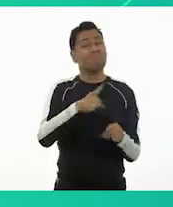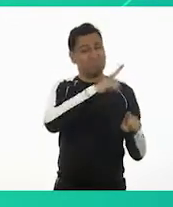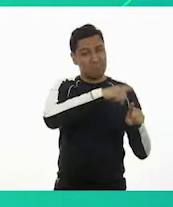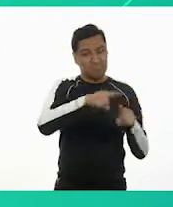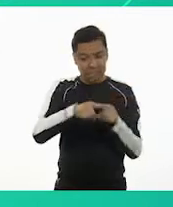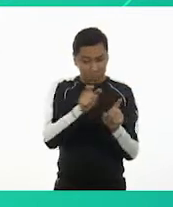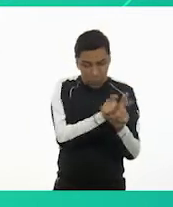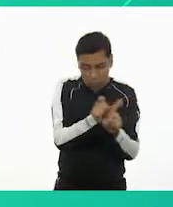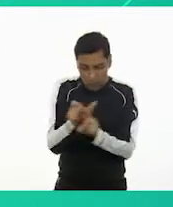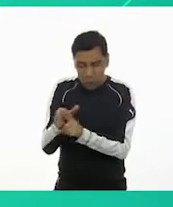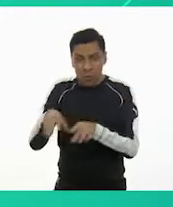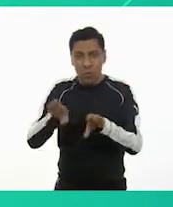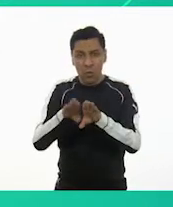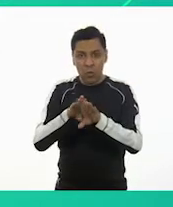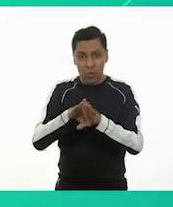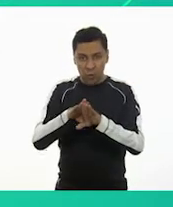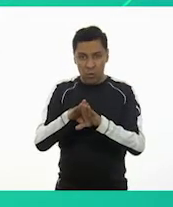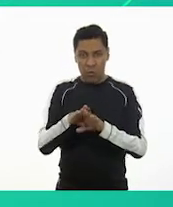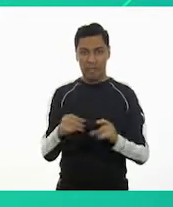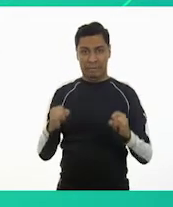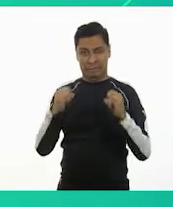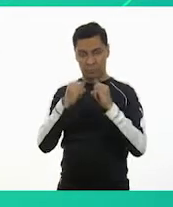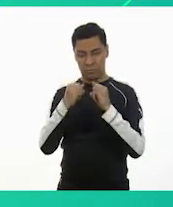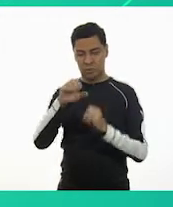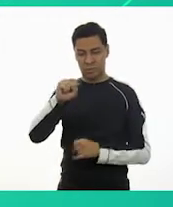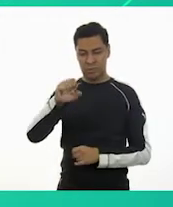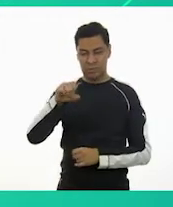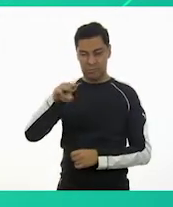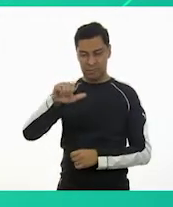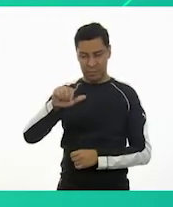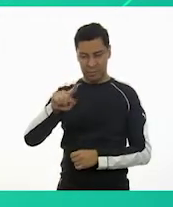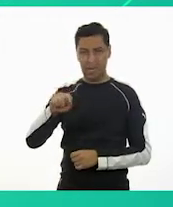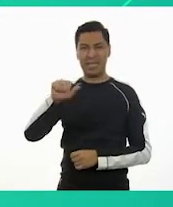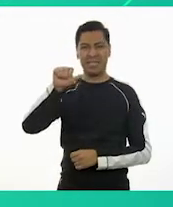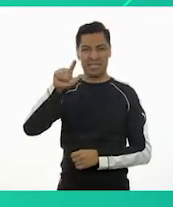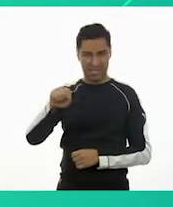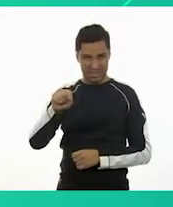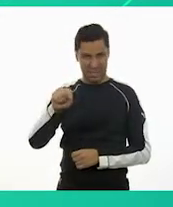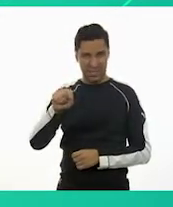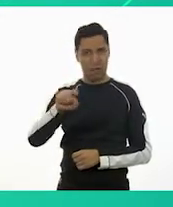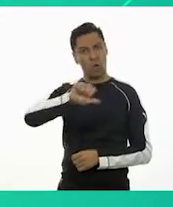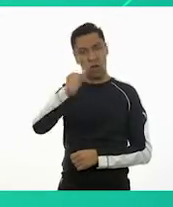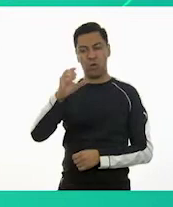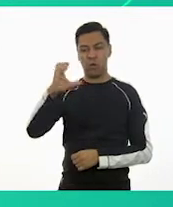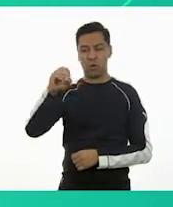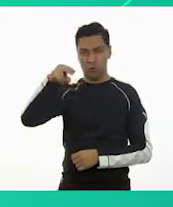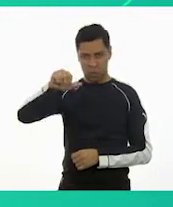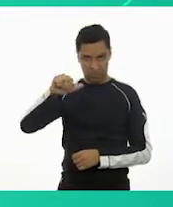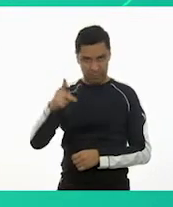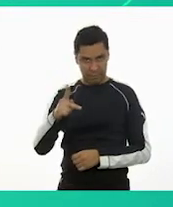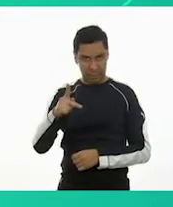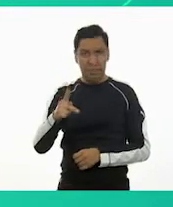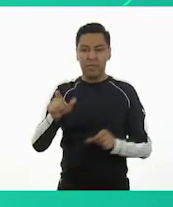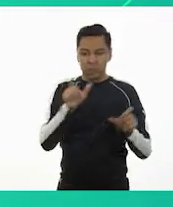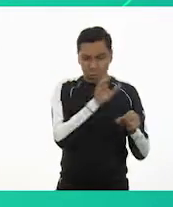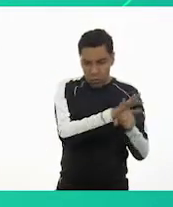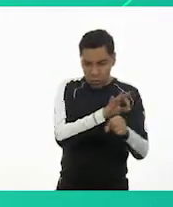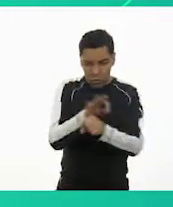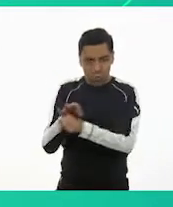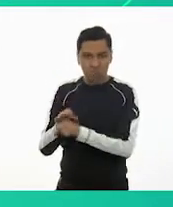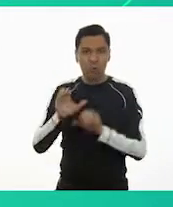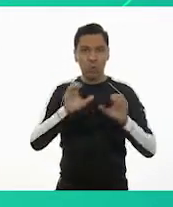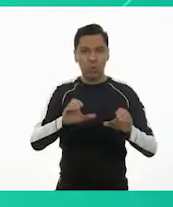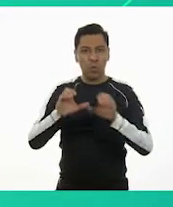especie, la Semarnat y la CONAM han elegido algunas de estas especies para implementar programas para la conservación de especies, también